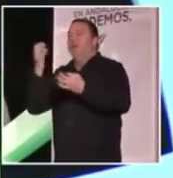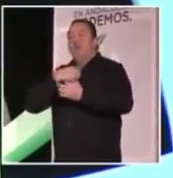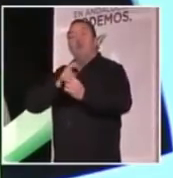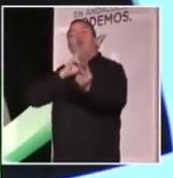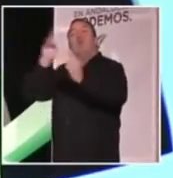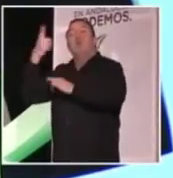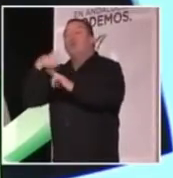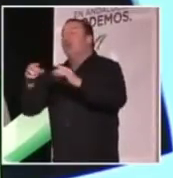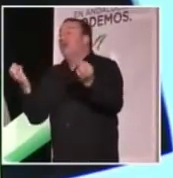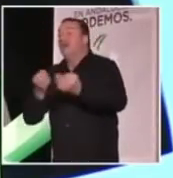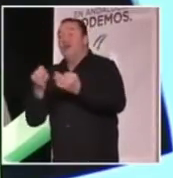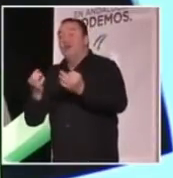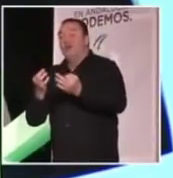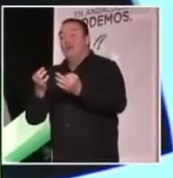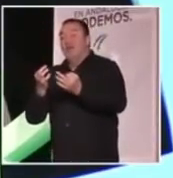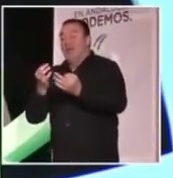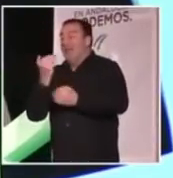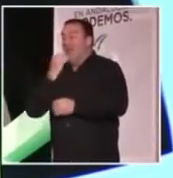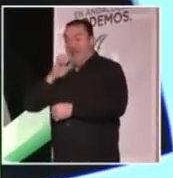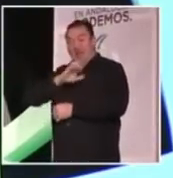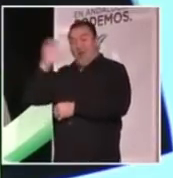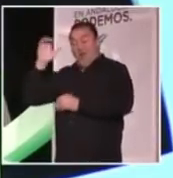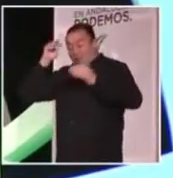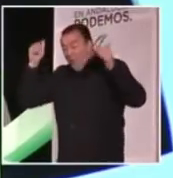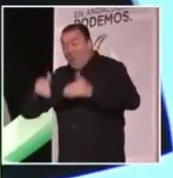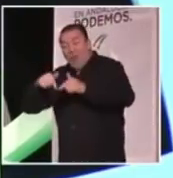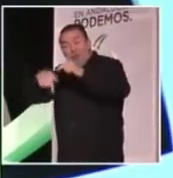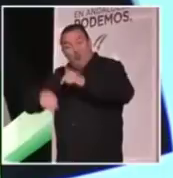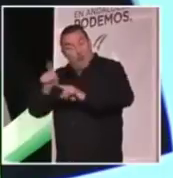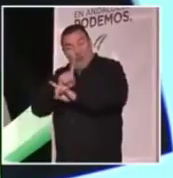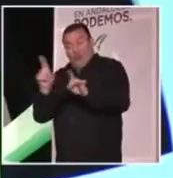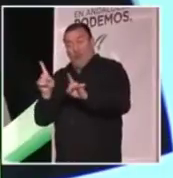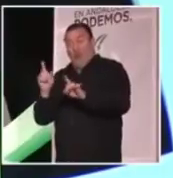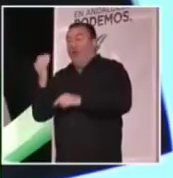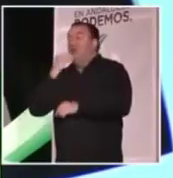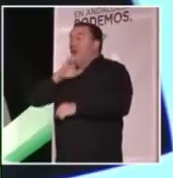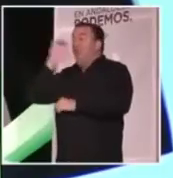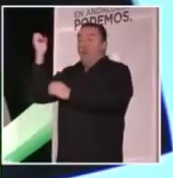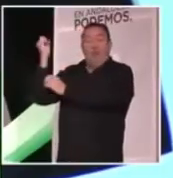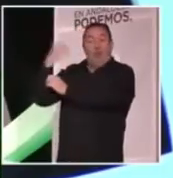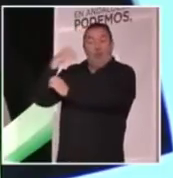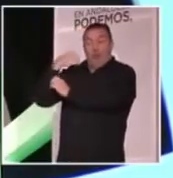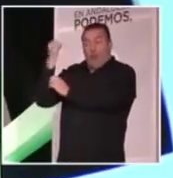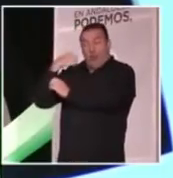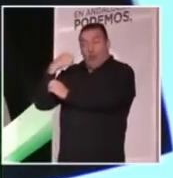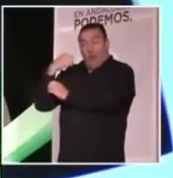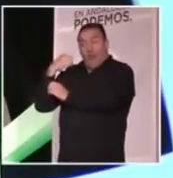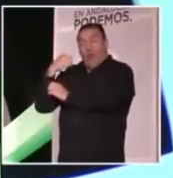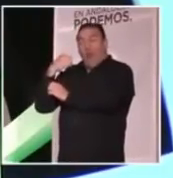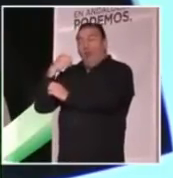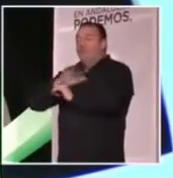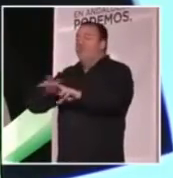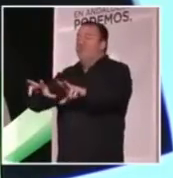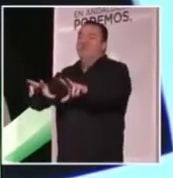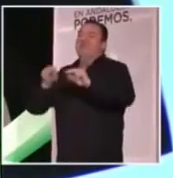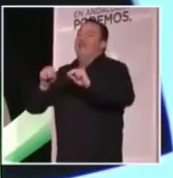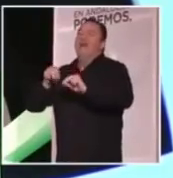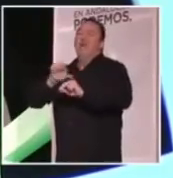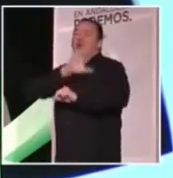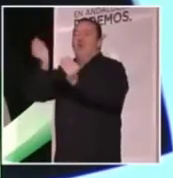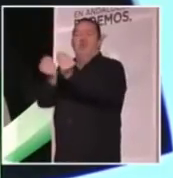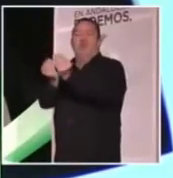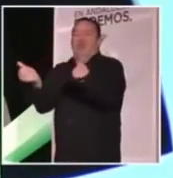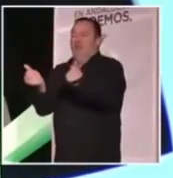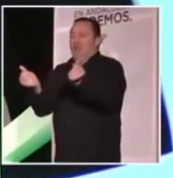una cosa: como Europa no mire al sur, como Europa no mire desde el sur, se acabó Europa.